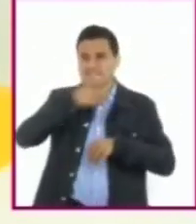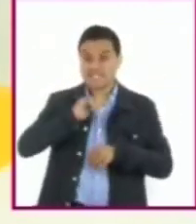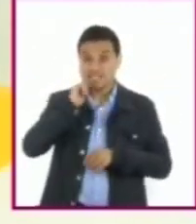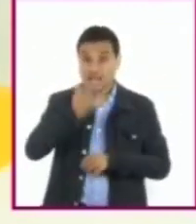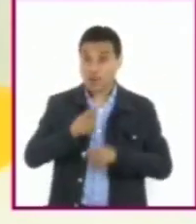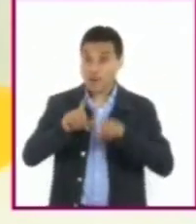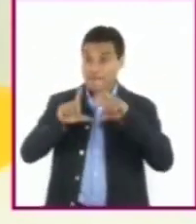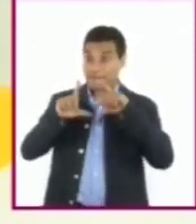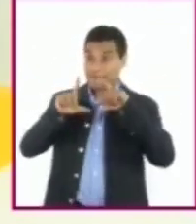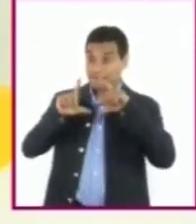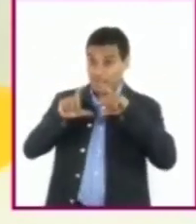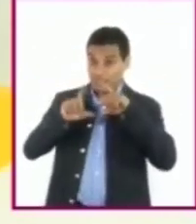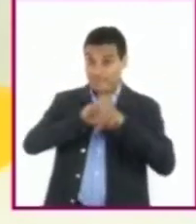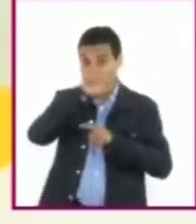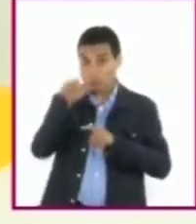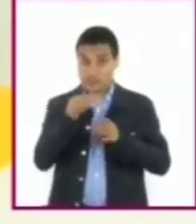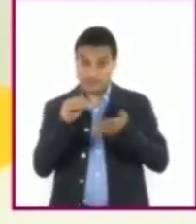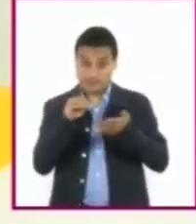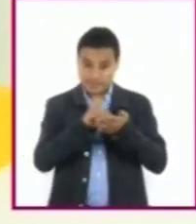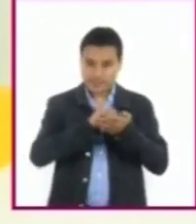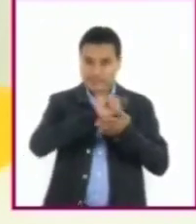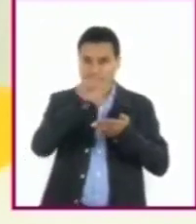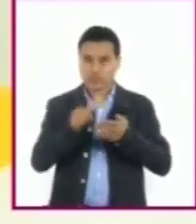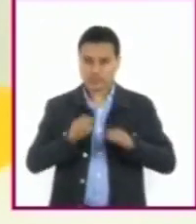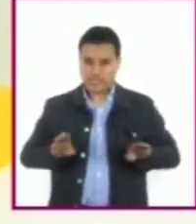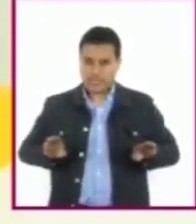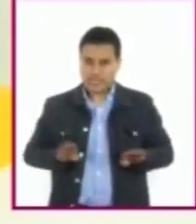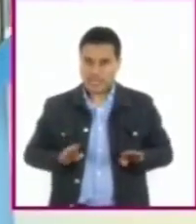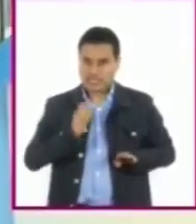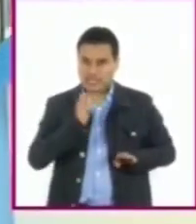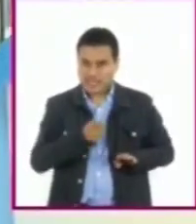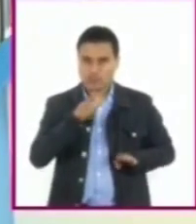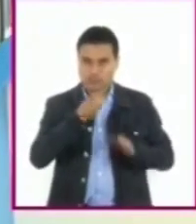que se muestran y escribe brevemente sus características.